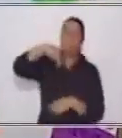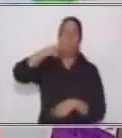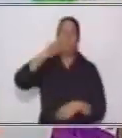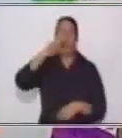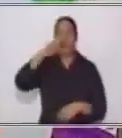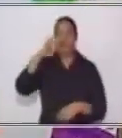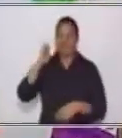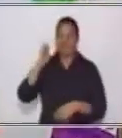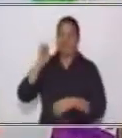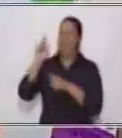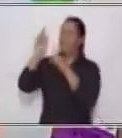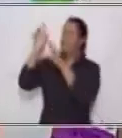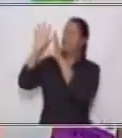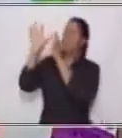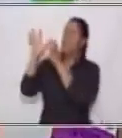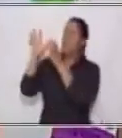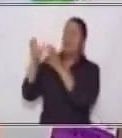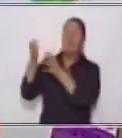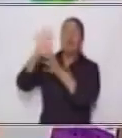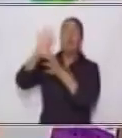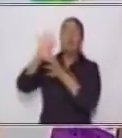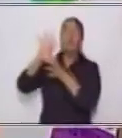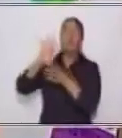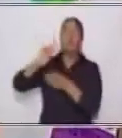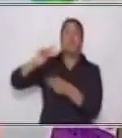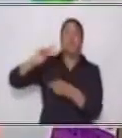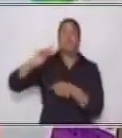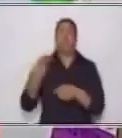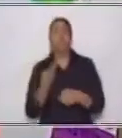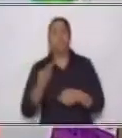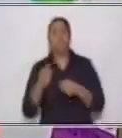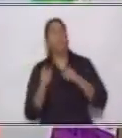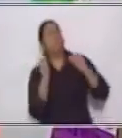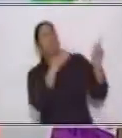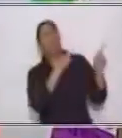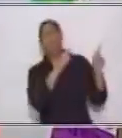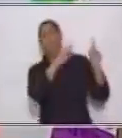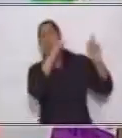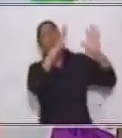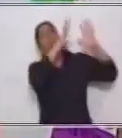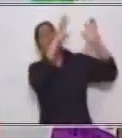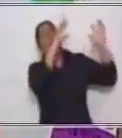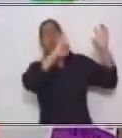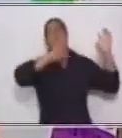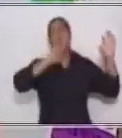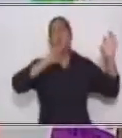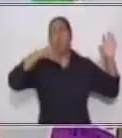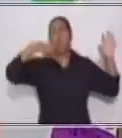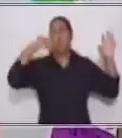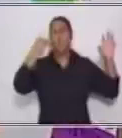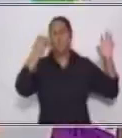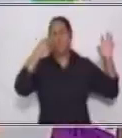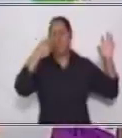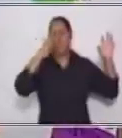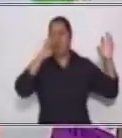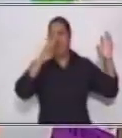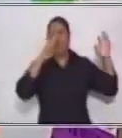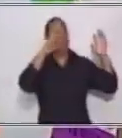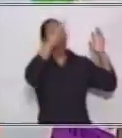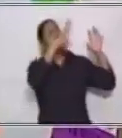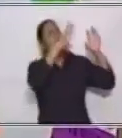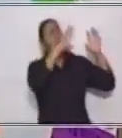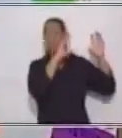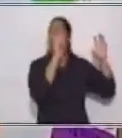de Júpiter, porque no se está relacionando con el tema que estoy exponiendo. Y eso ya es presentar información